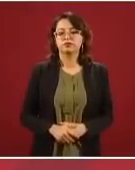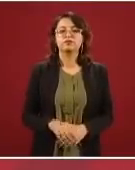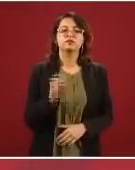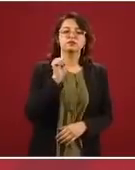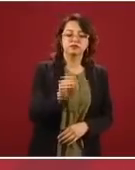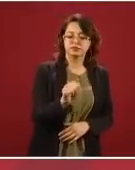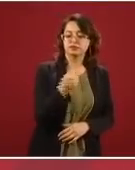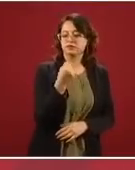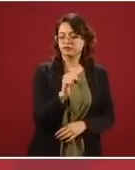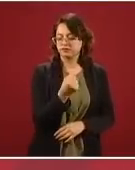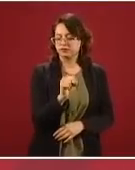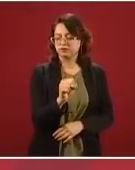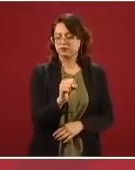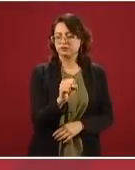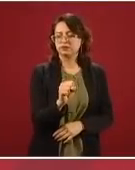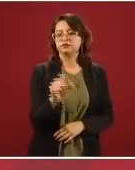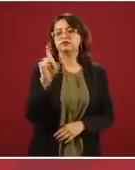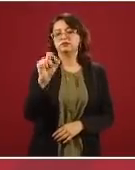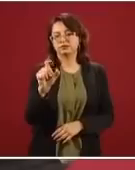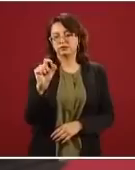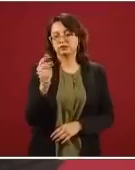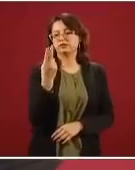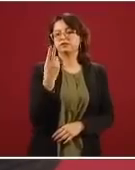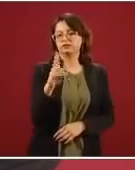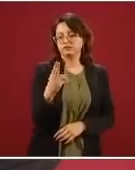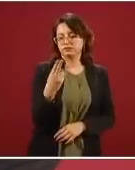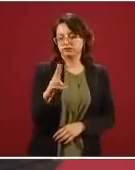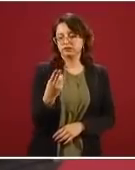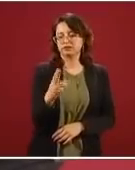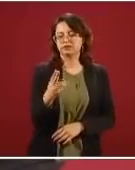16 de septiembre, 20 de noviembre,